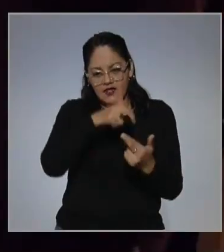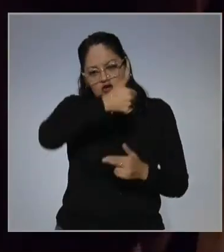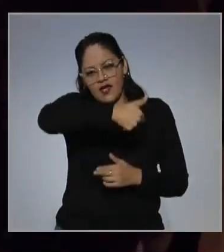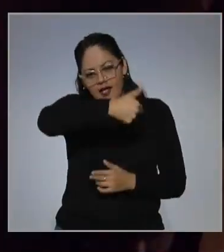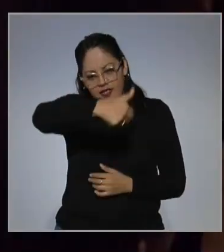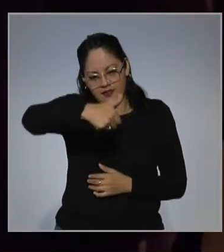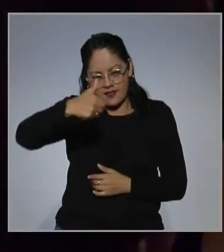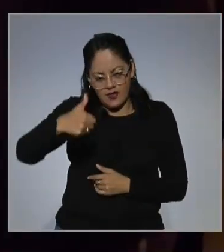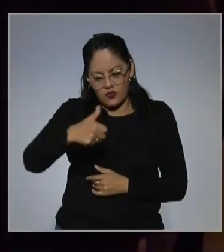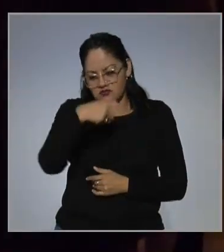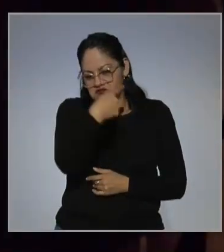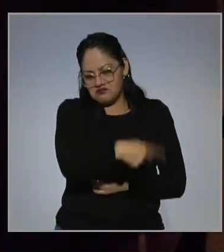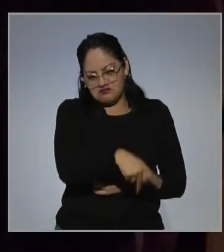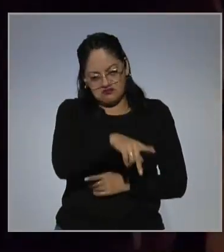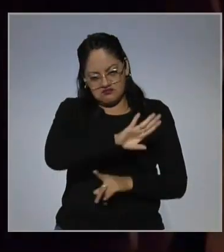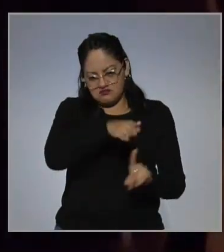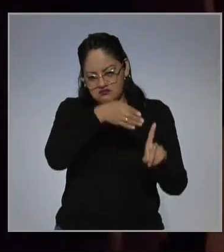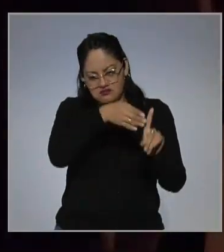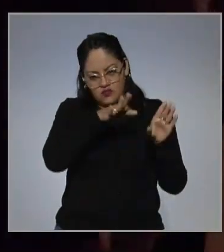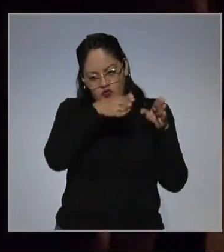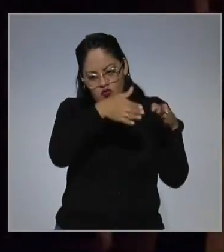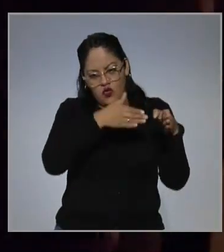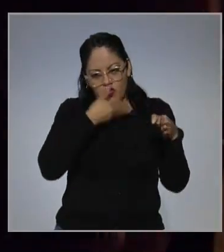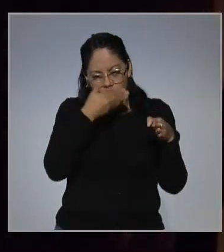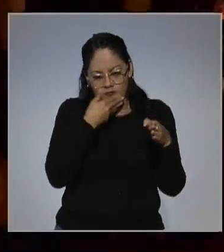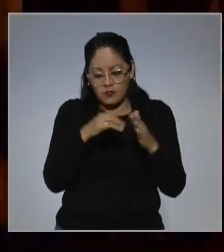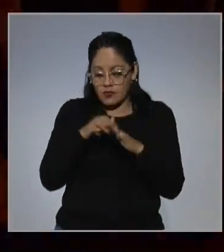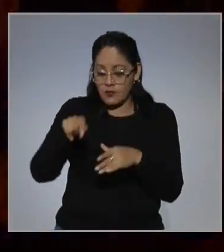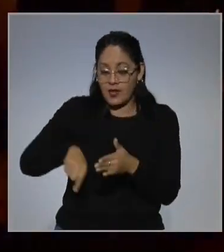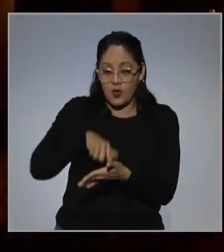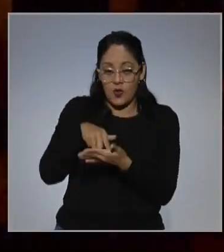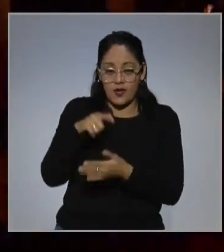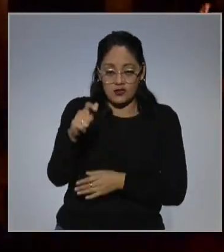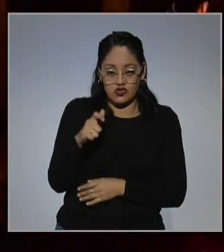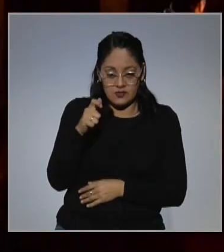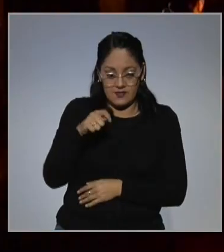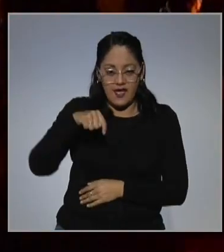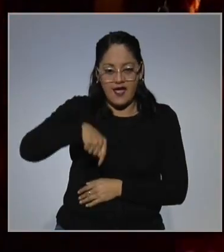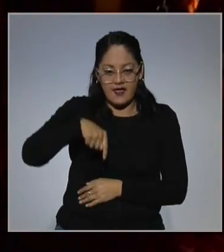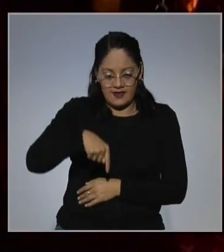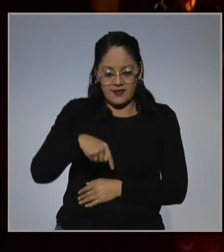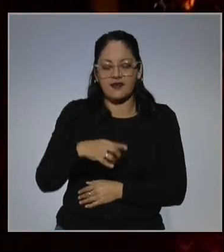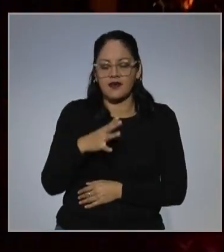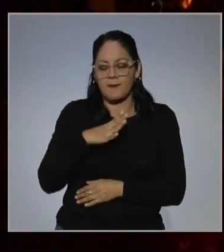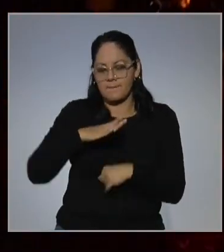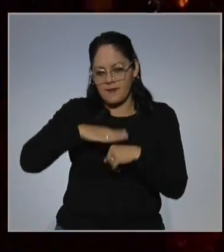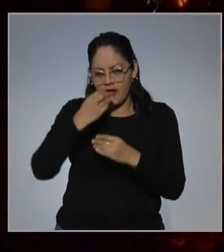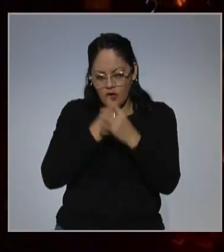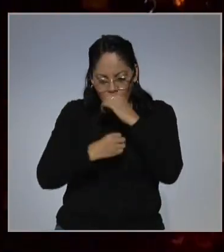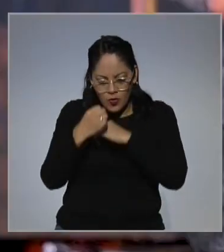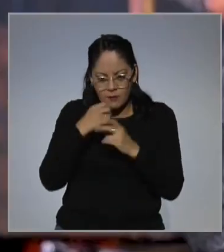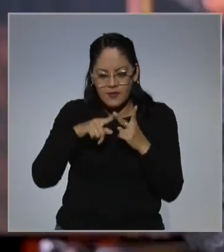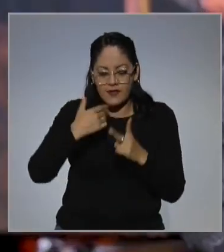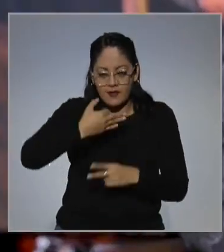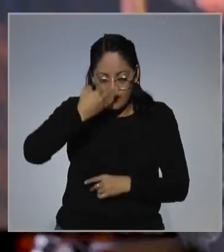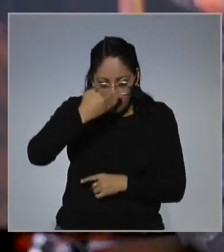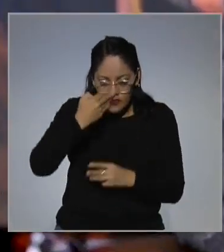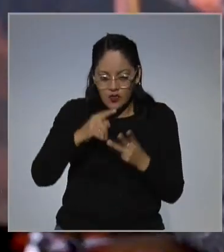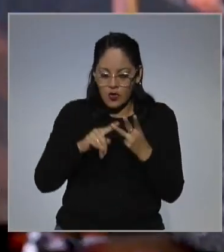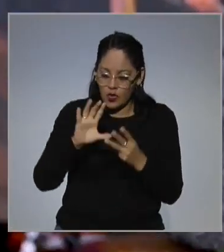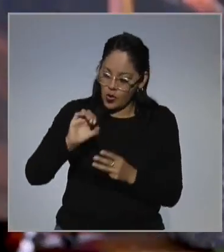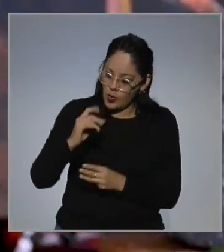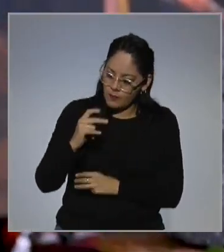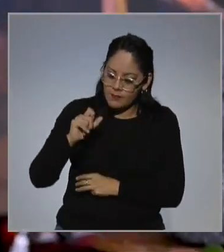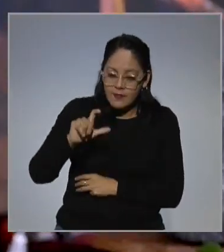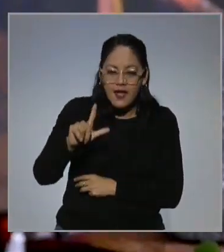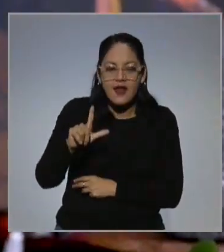tiene algo muy específico. Aquí en Xochimilco, por ejemplo, además de la comida, de las flores, del copal,